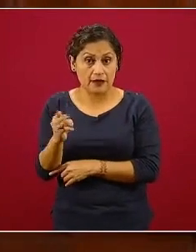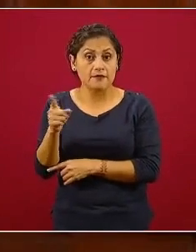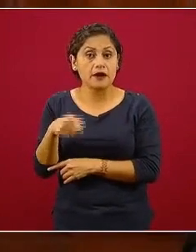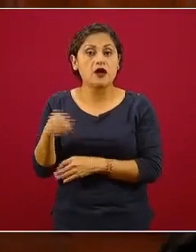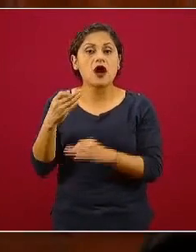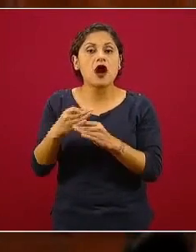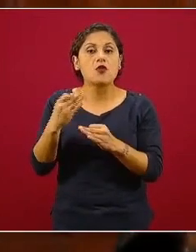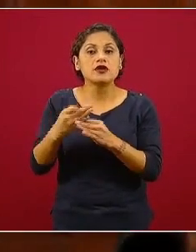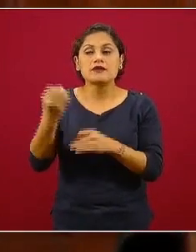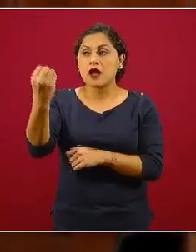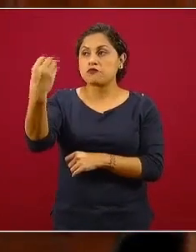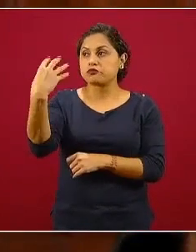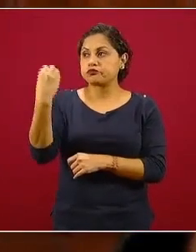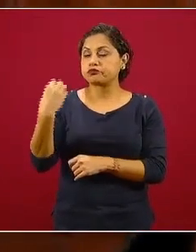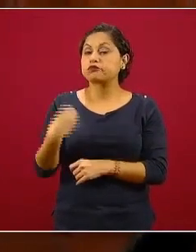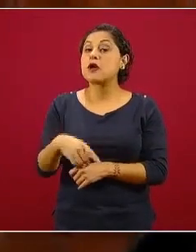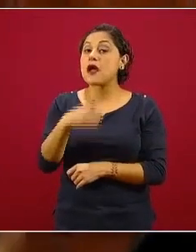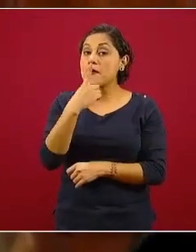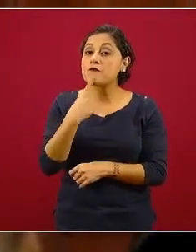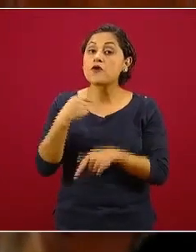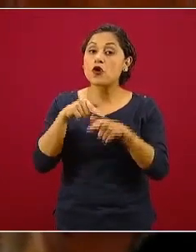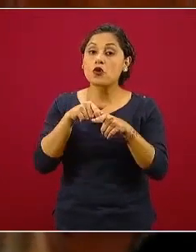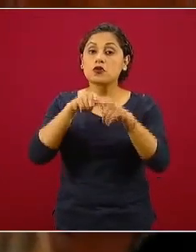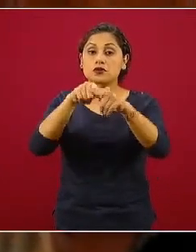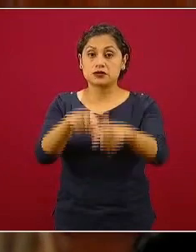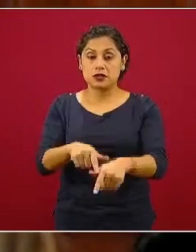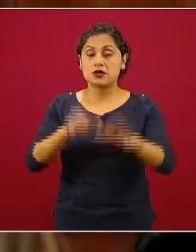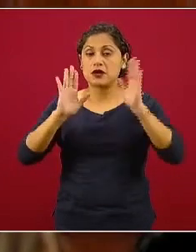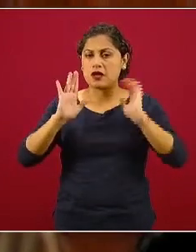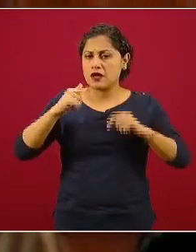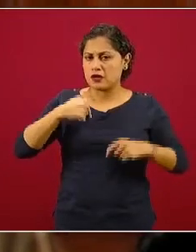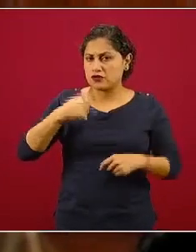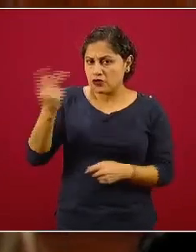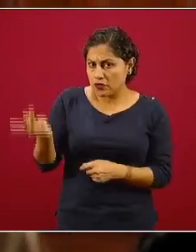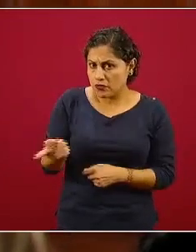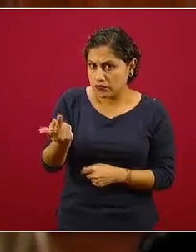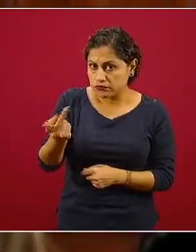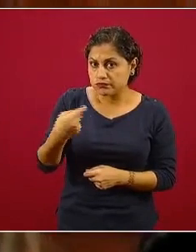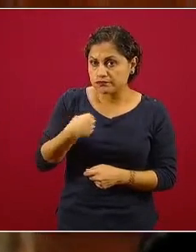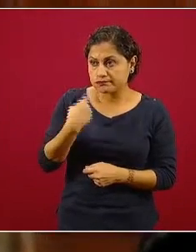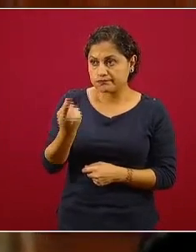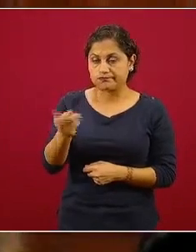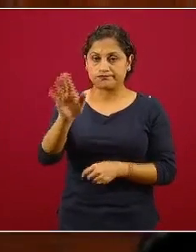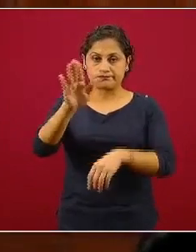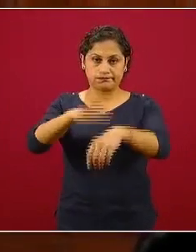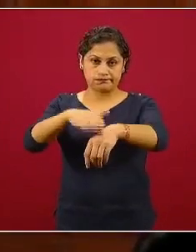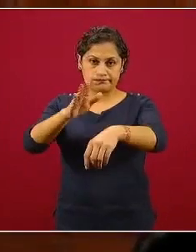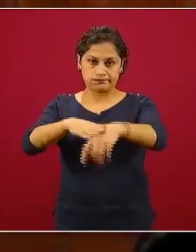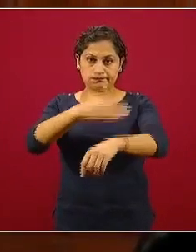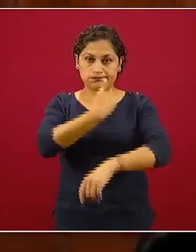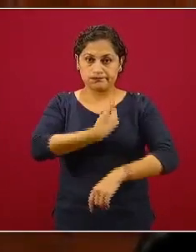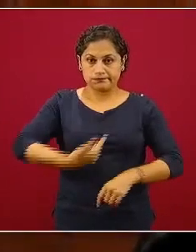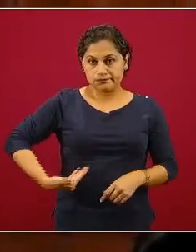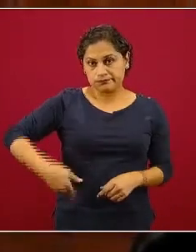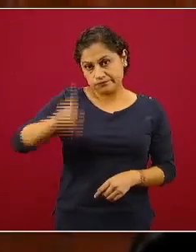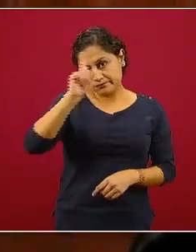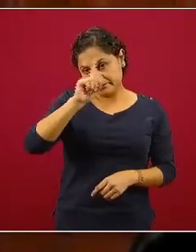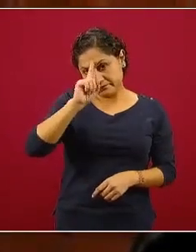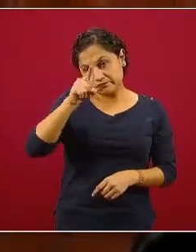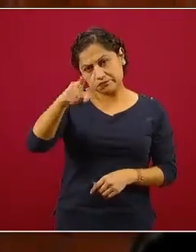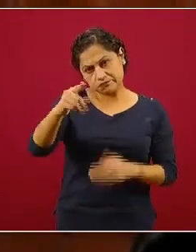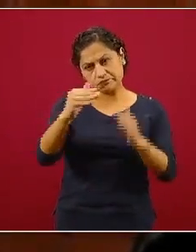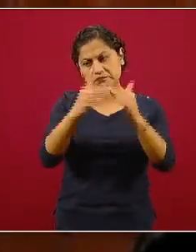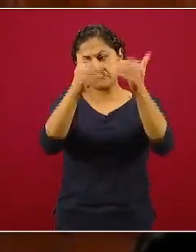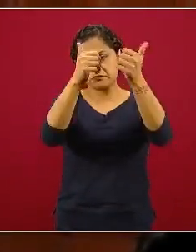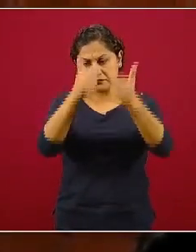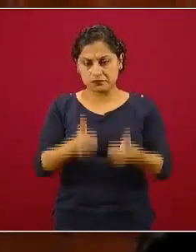rojo. Entonces, muy respetuosamente, yo sí le recomendaría al señor presidente, quédese en casa, así como usted